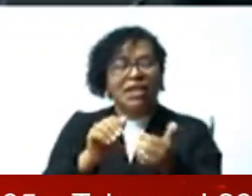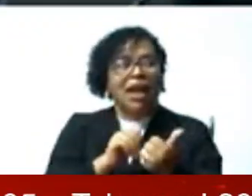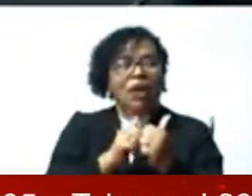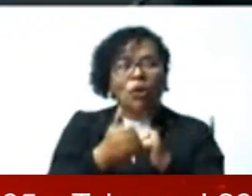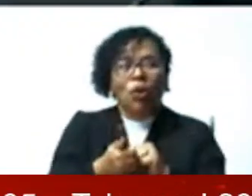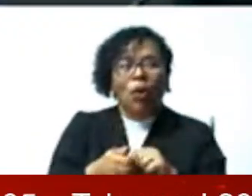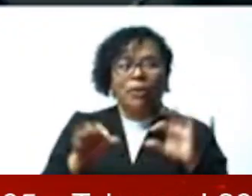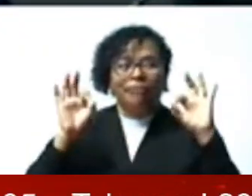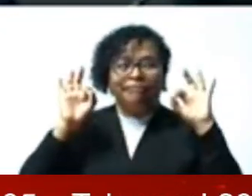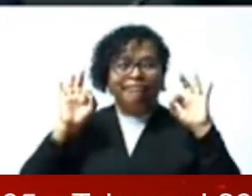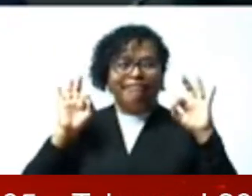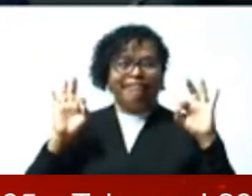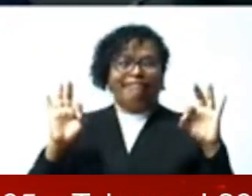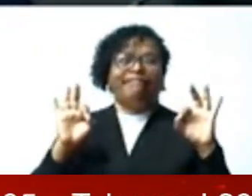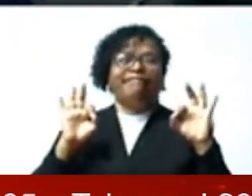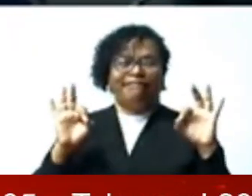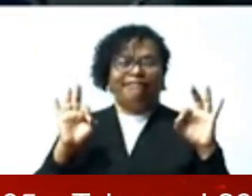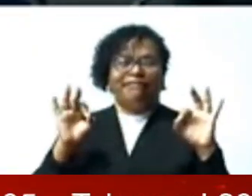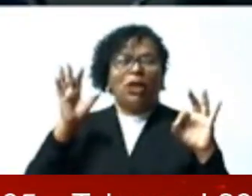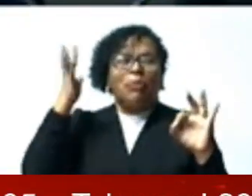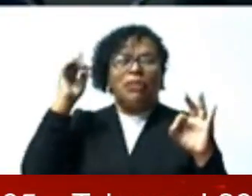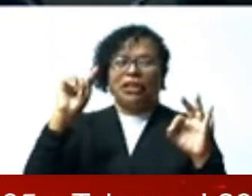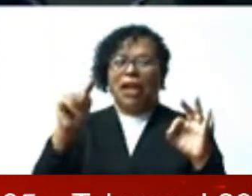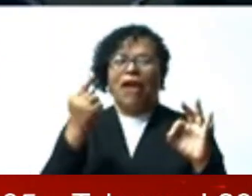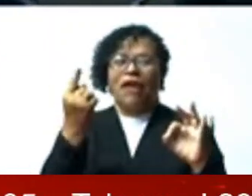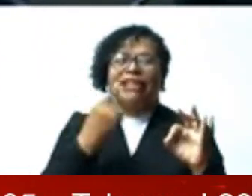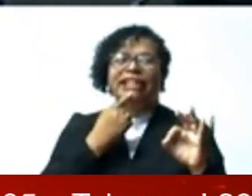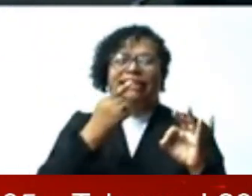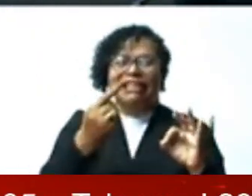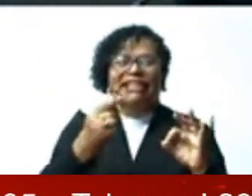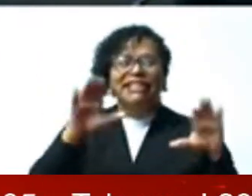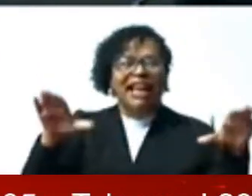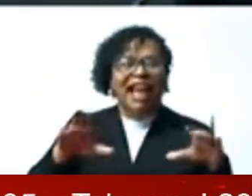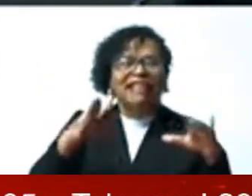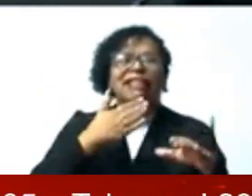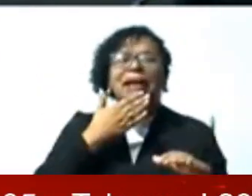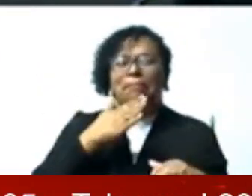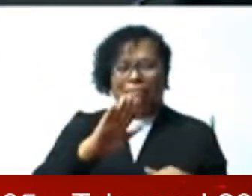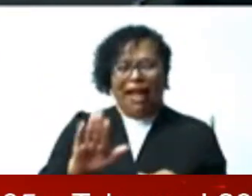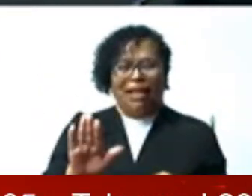dice las cosas buenas que hicimos en el gobierno. De forma pues,